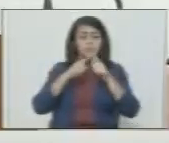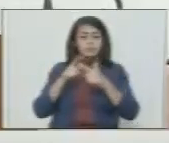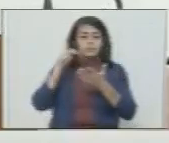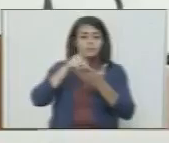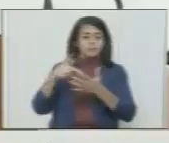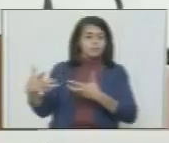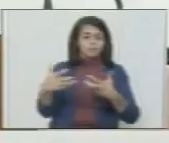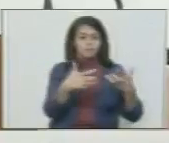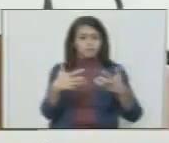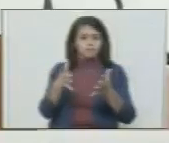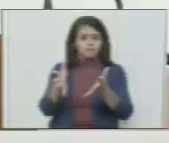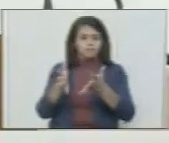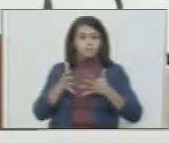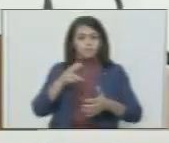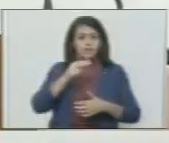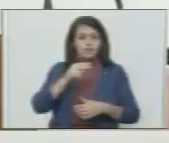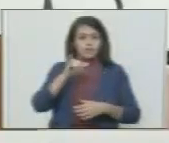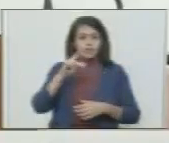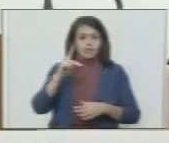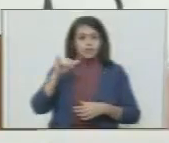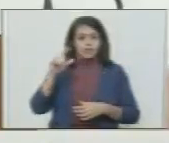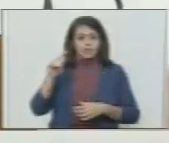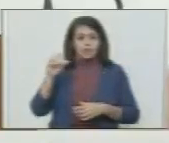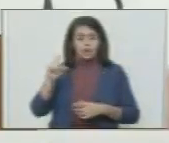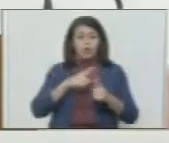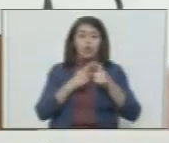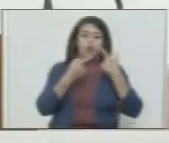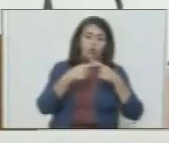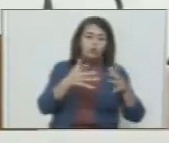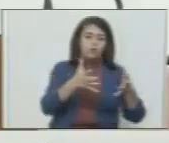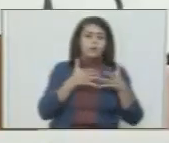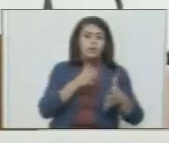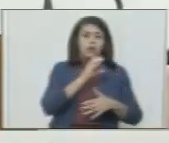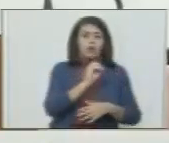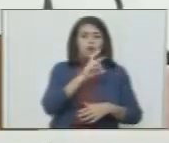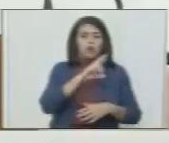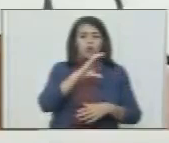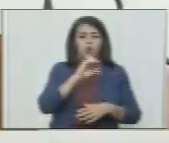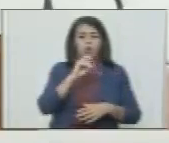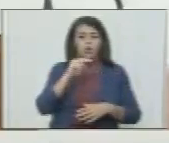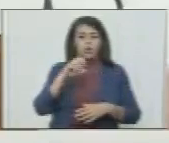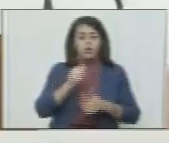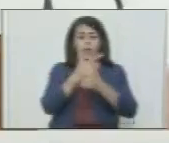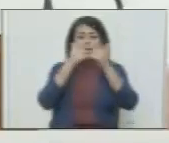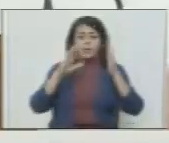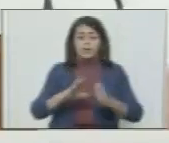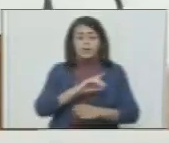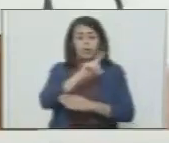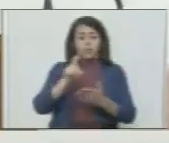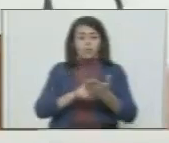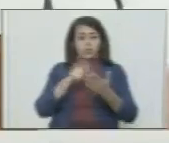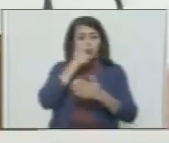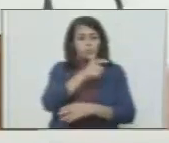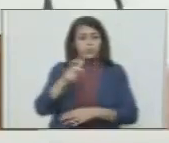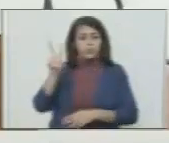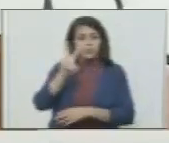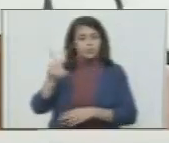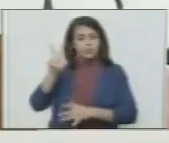contundentes victorias en la batalla de Niquitao y la batalla de los Horcones, para lograr la independencia y libertad plena del pueblo